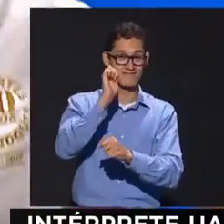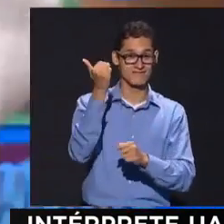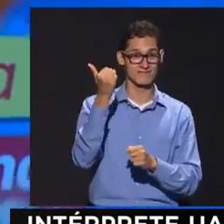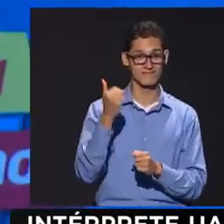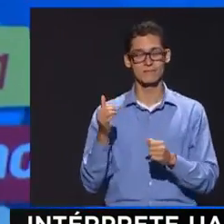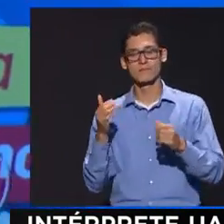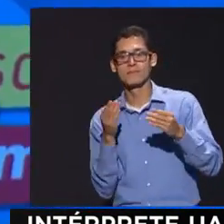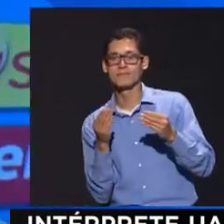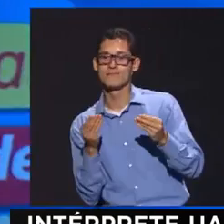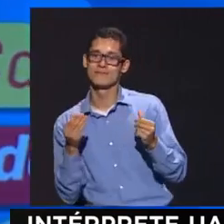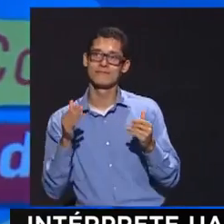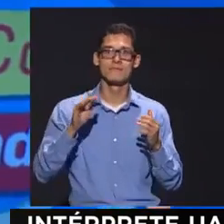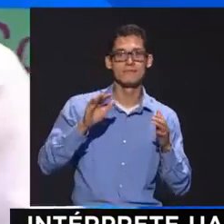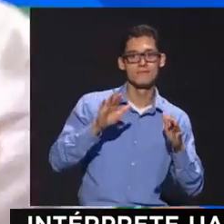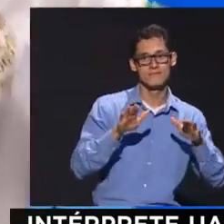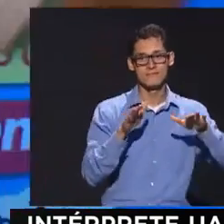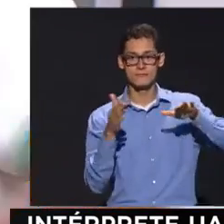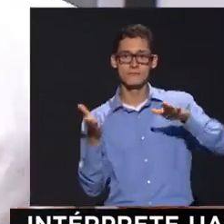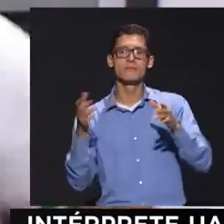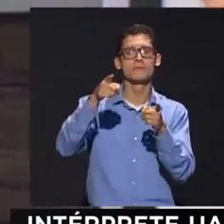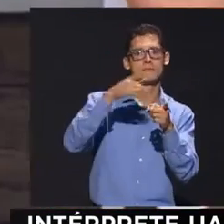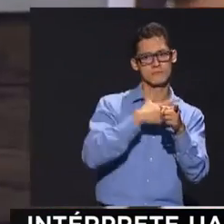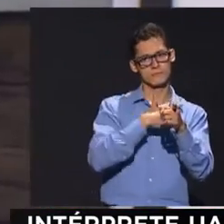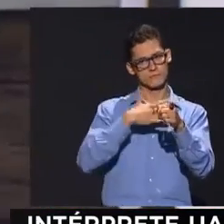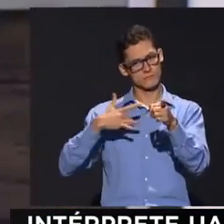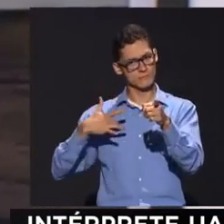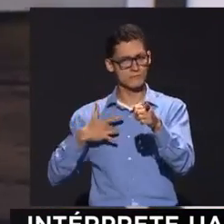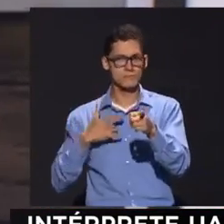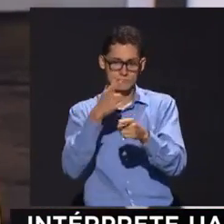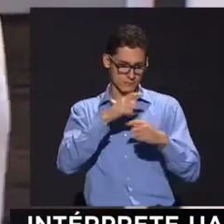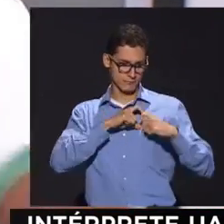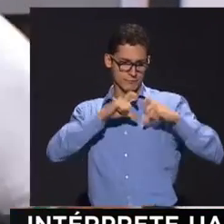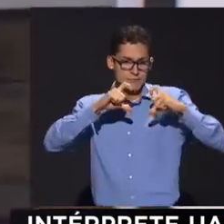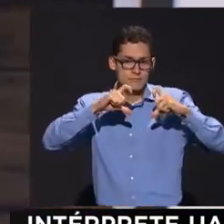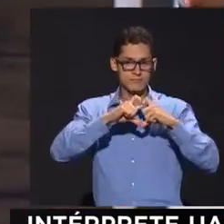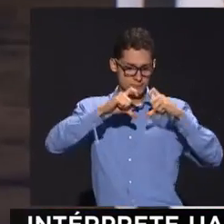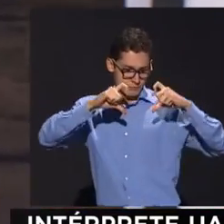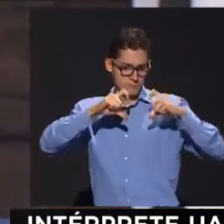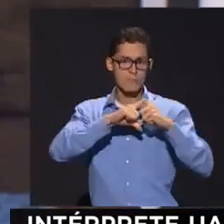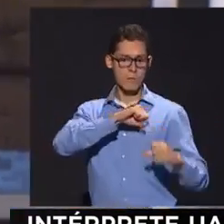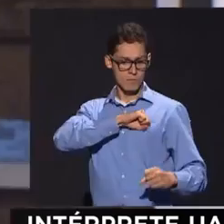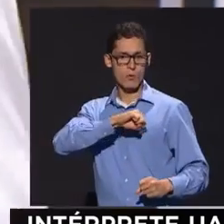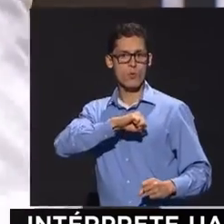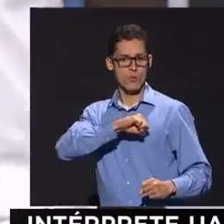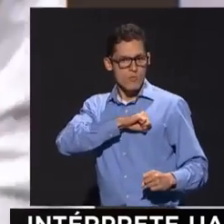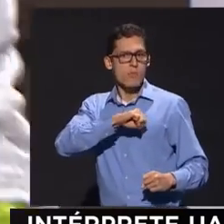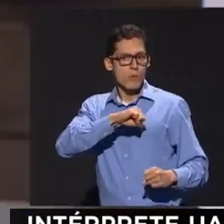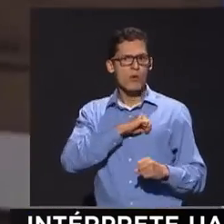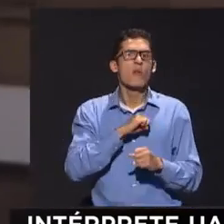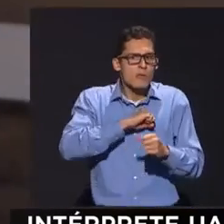cuerpo pero por el espíritu corazón 30 minutos